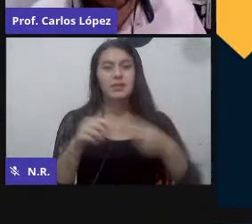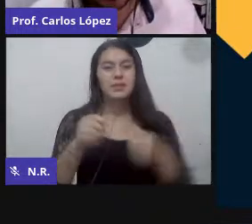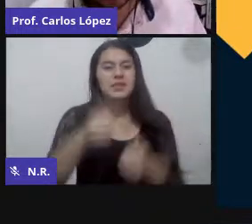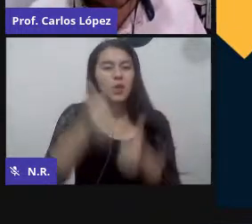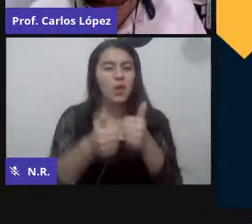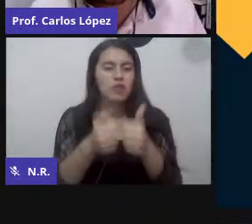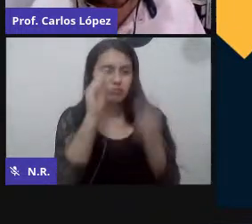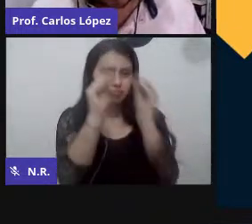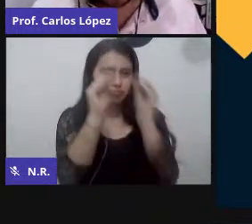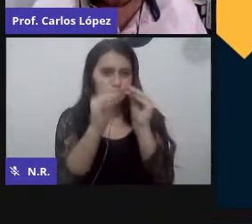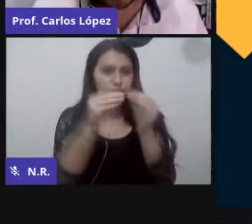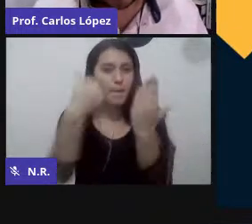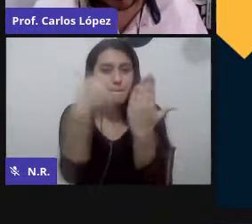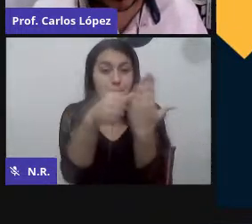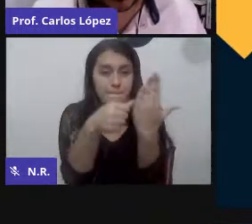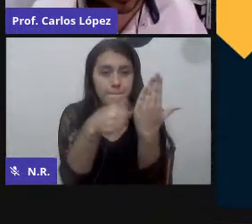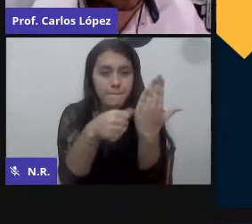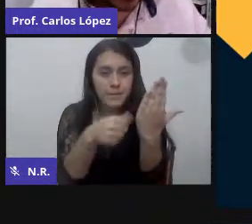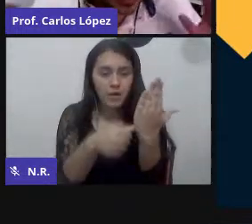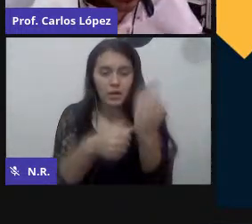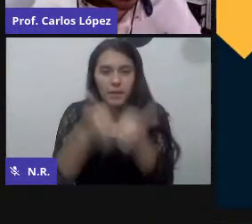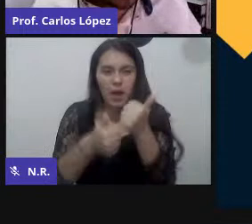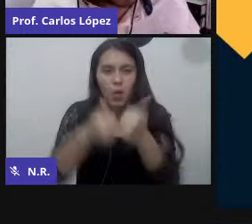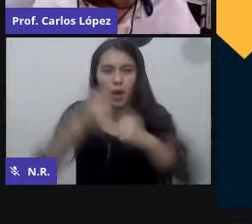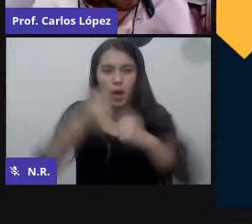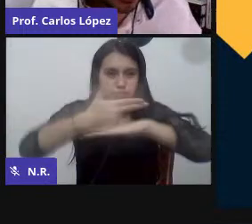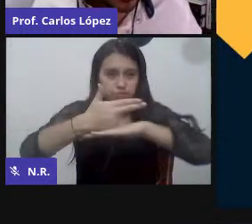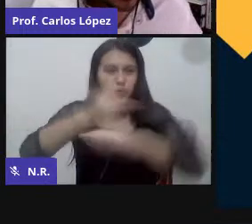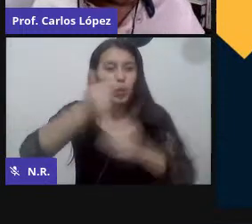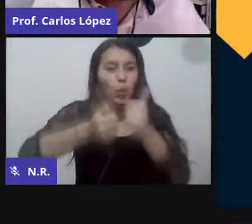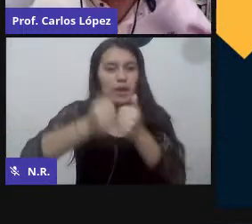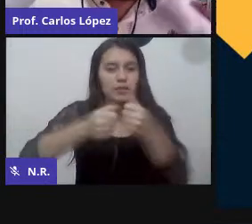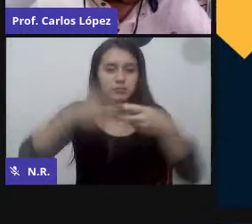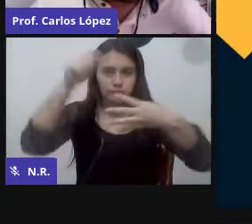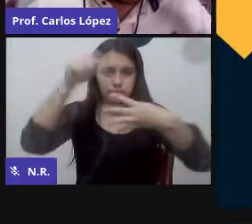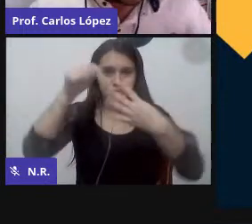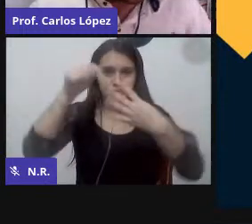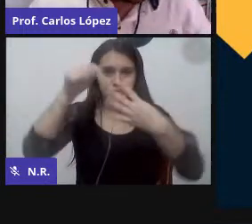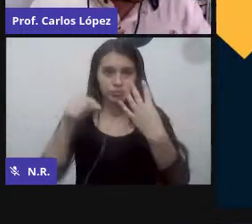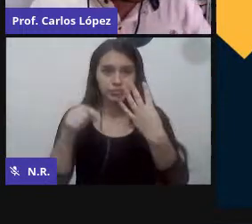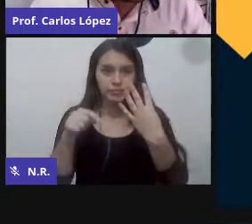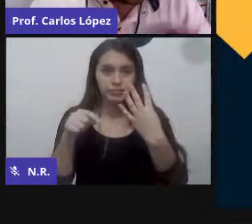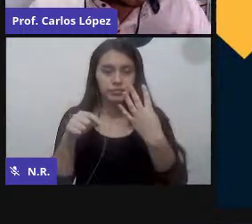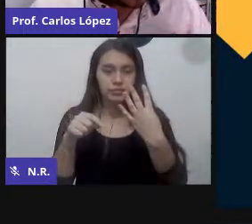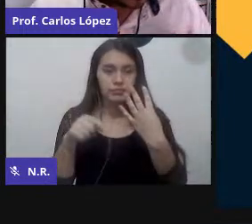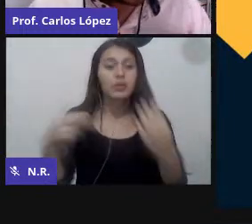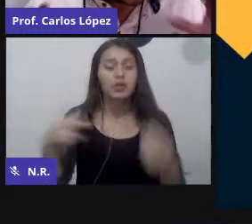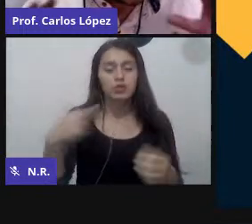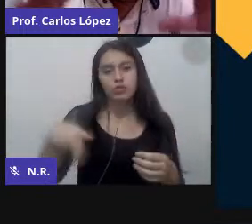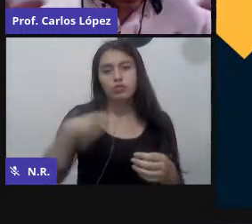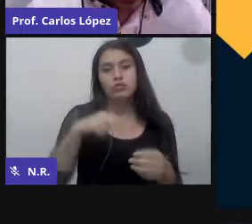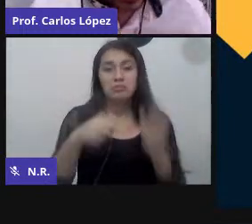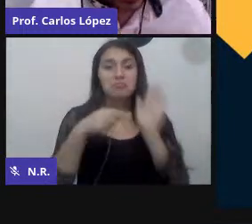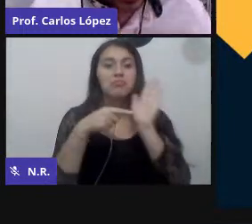gestores desde los cuales nosotros hacemos esto. Entonces, para esto vamos a hacer un en vivo de cómo crear una presentación